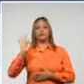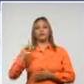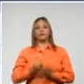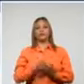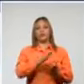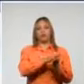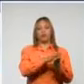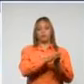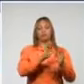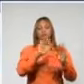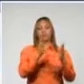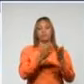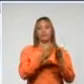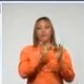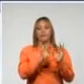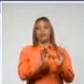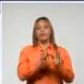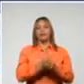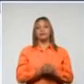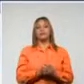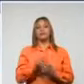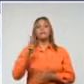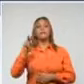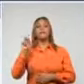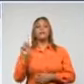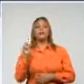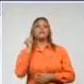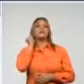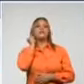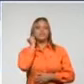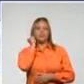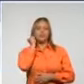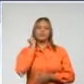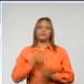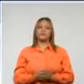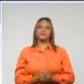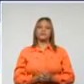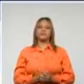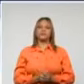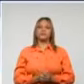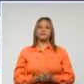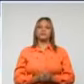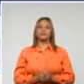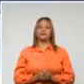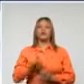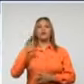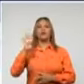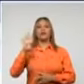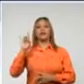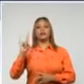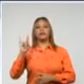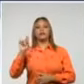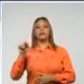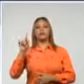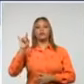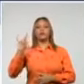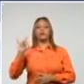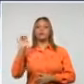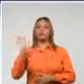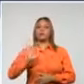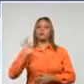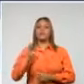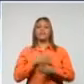acumulado, y 20 del sexo femenino, para un 49,9%. Realmente no hay